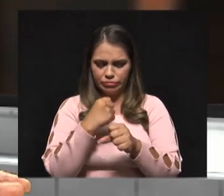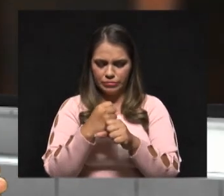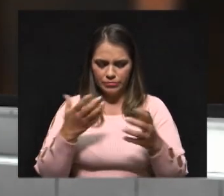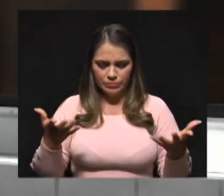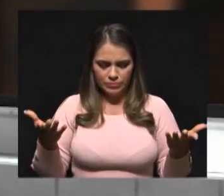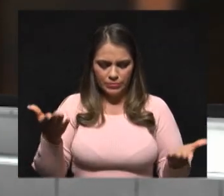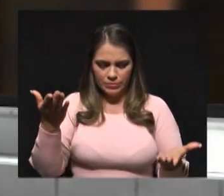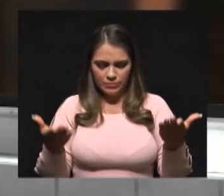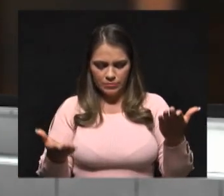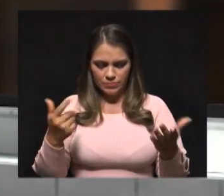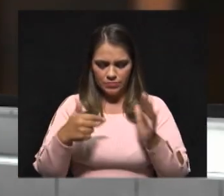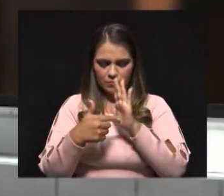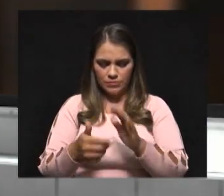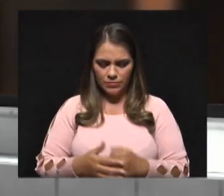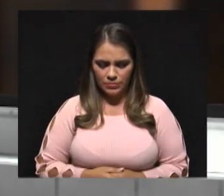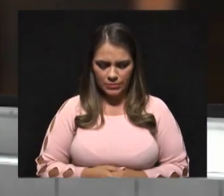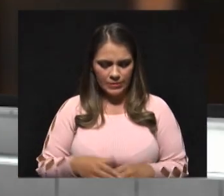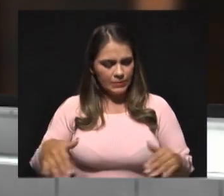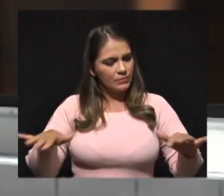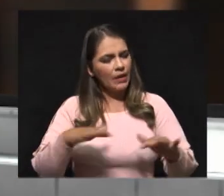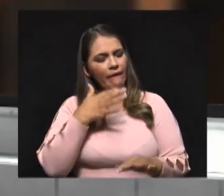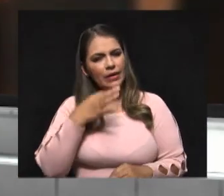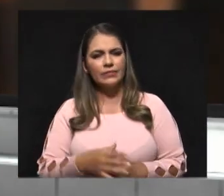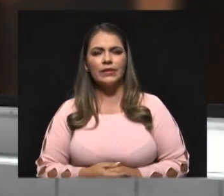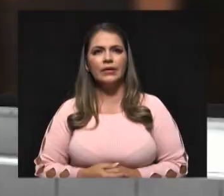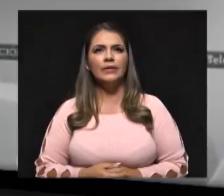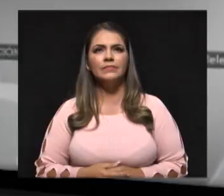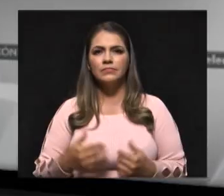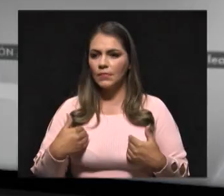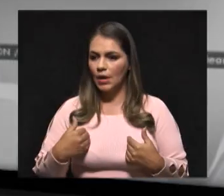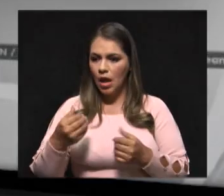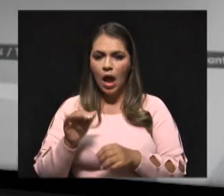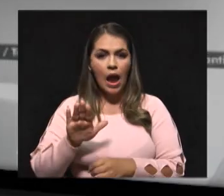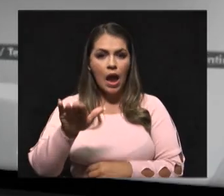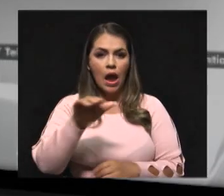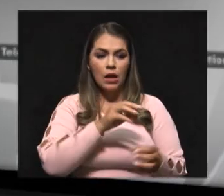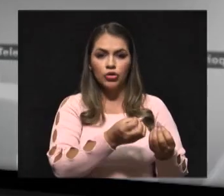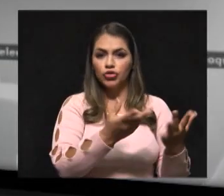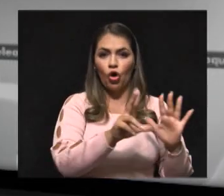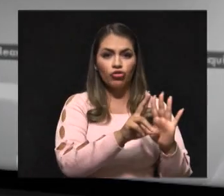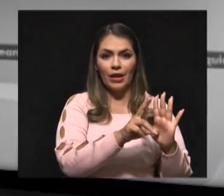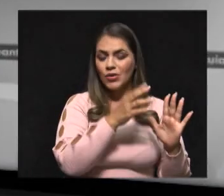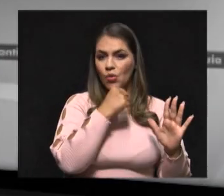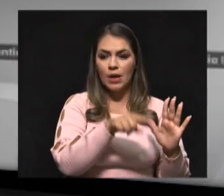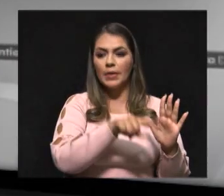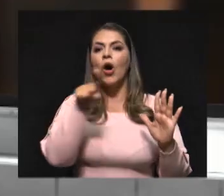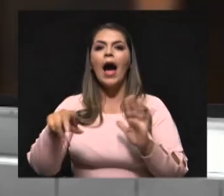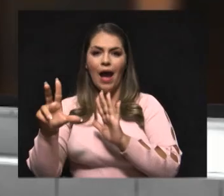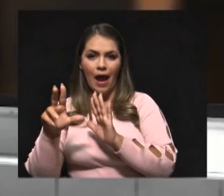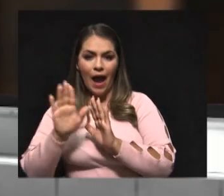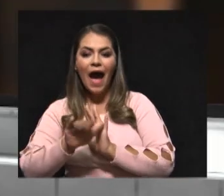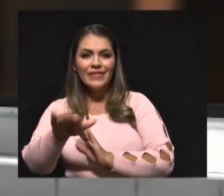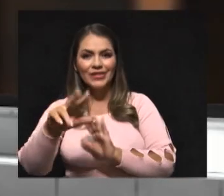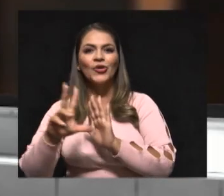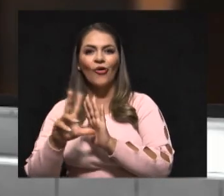convertirse en esa alternativa el visitante de jardín claro me encontraba en un control el jardín exactamente a dormir en la calle exactamente entonces